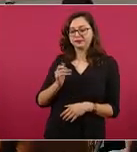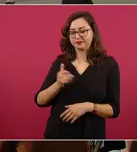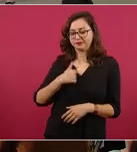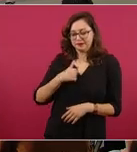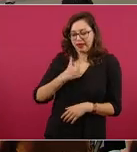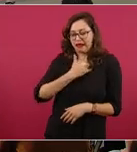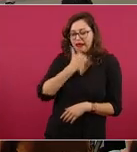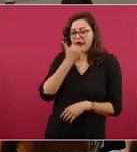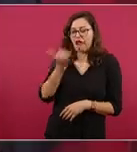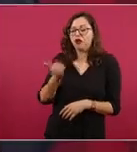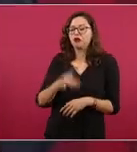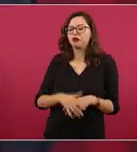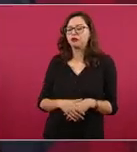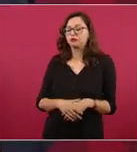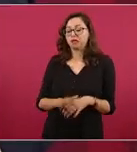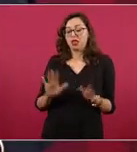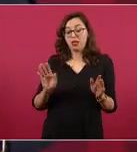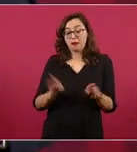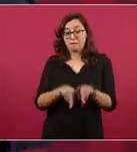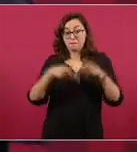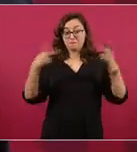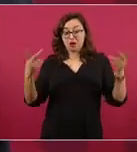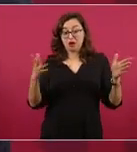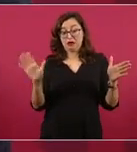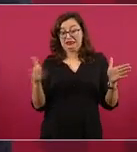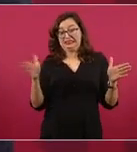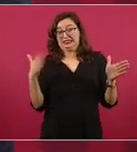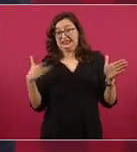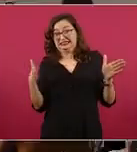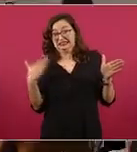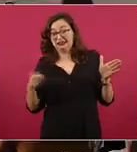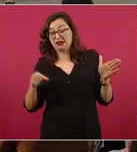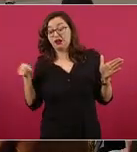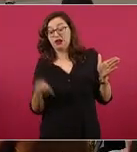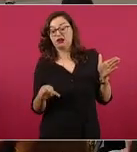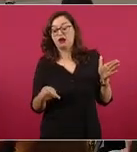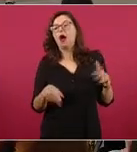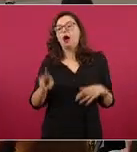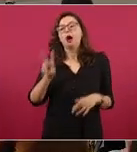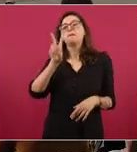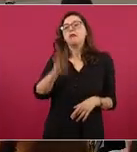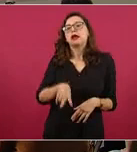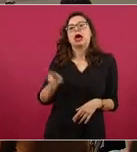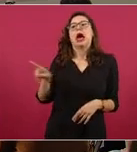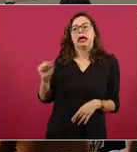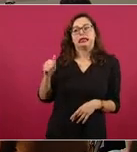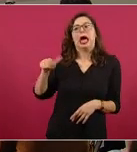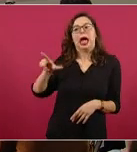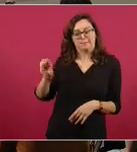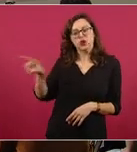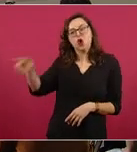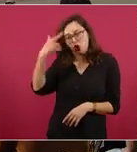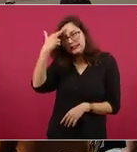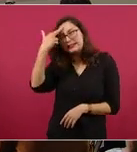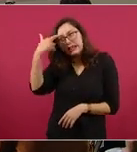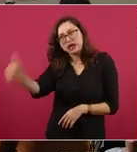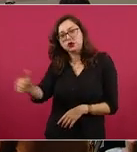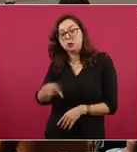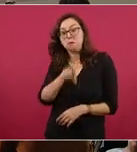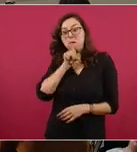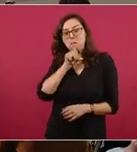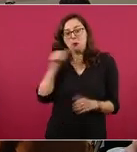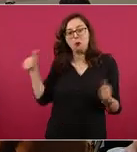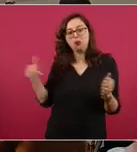38 de la sección C del periódico. Pero aquí dice